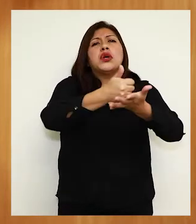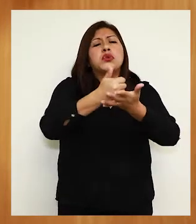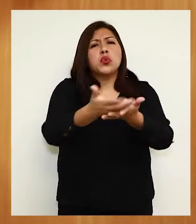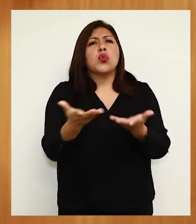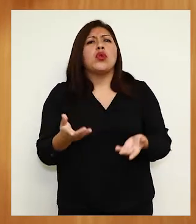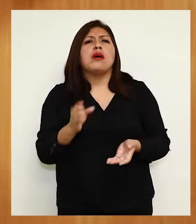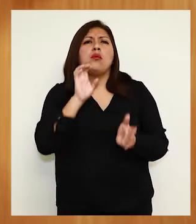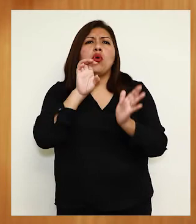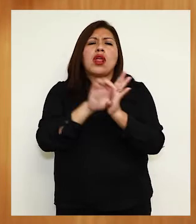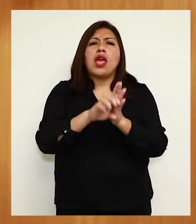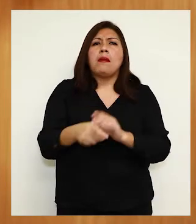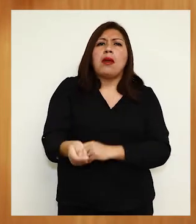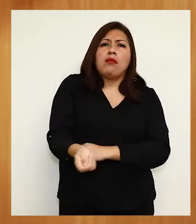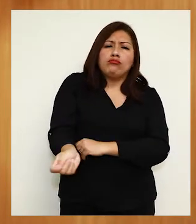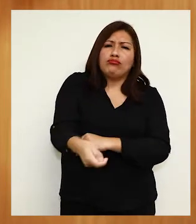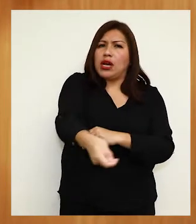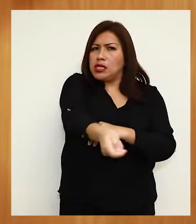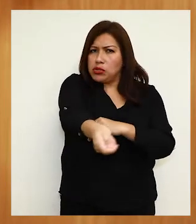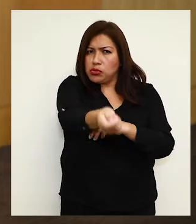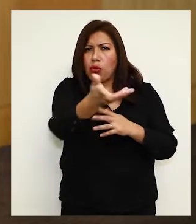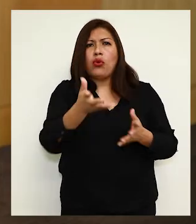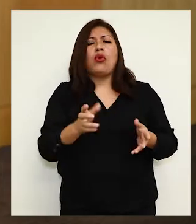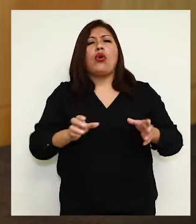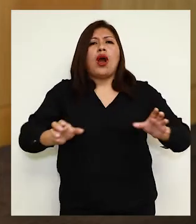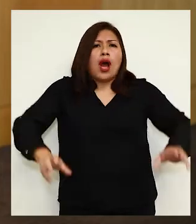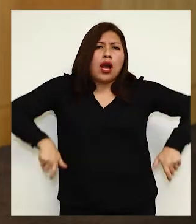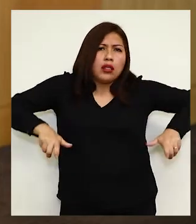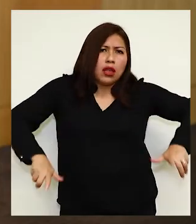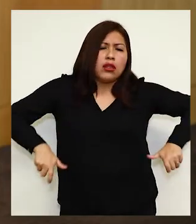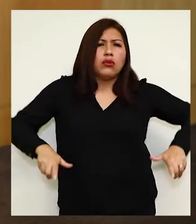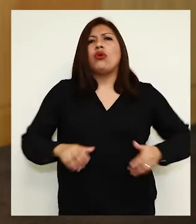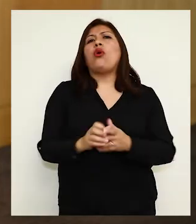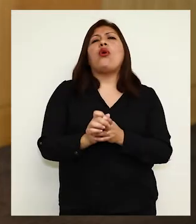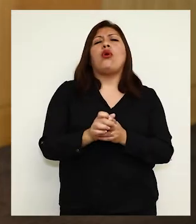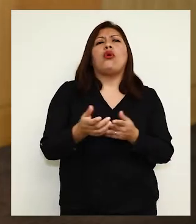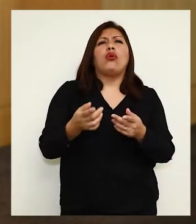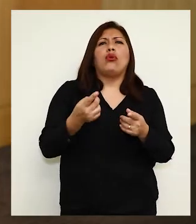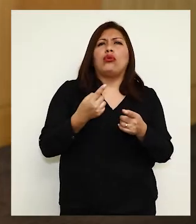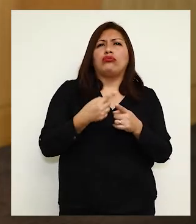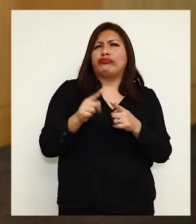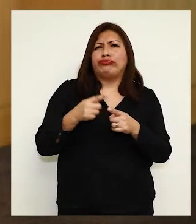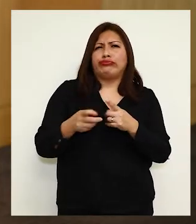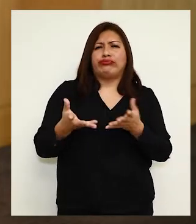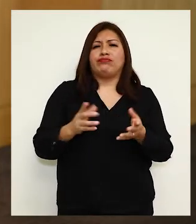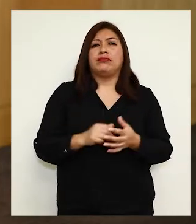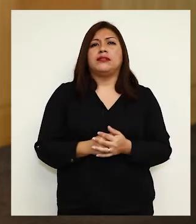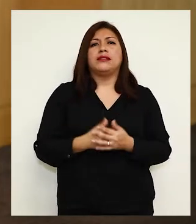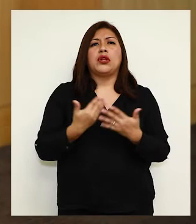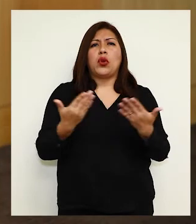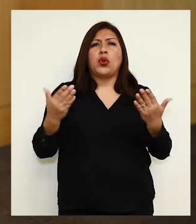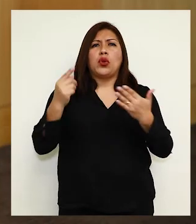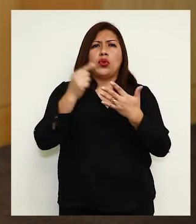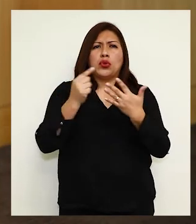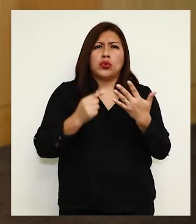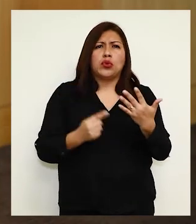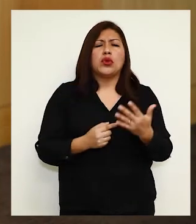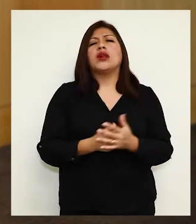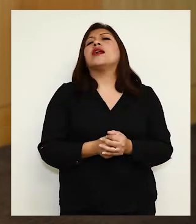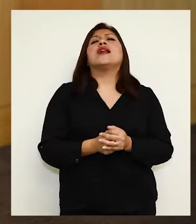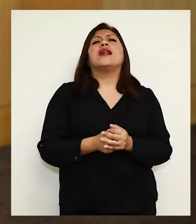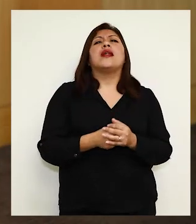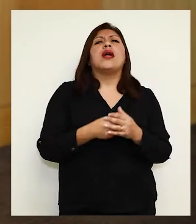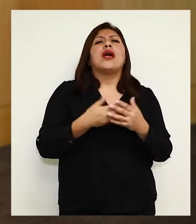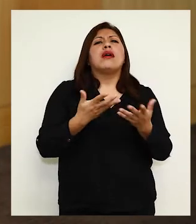sea bastón, ¿no?, sea un andador o sea una silla de ruedas. Una de las cosas que compartimos, digamos, con